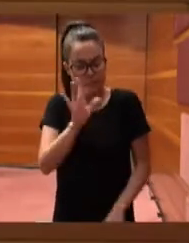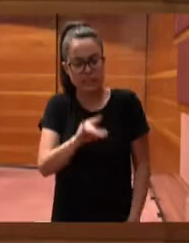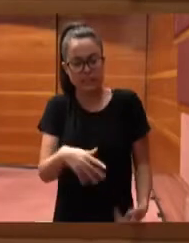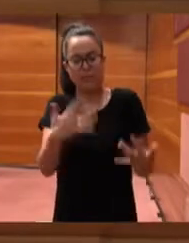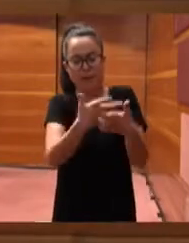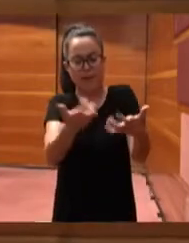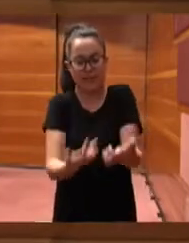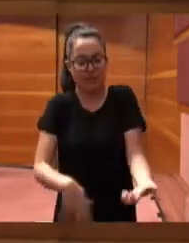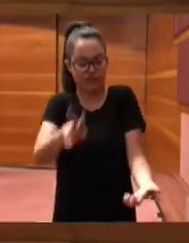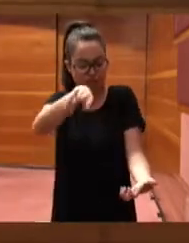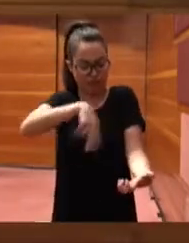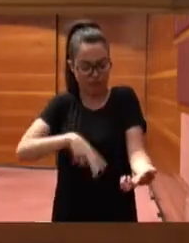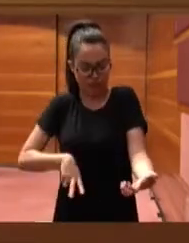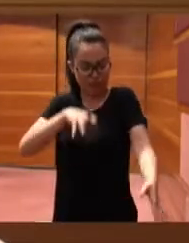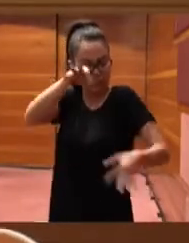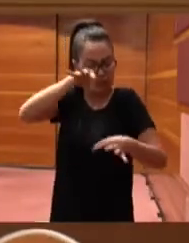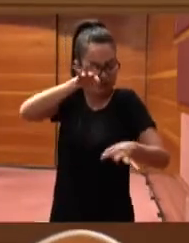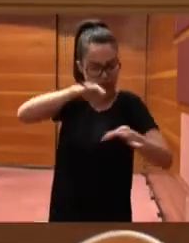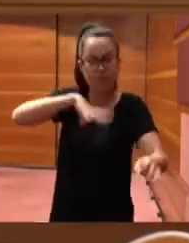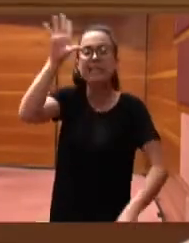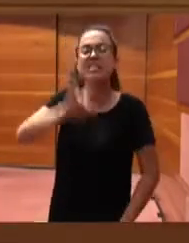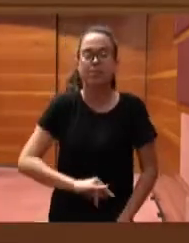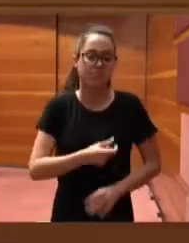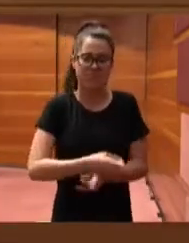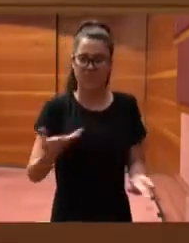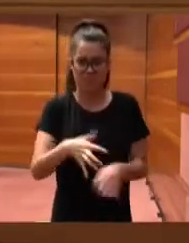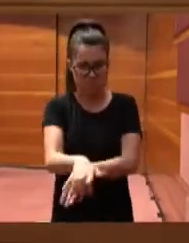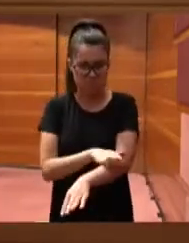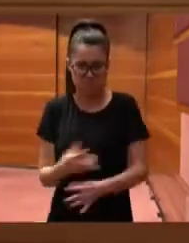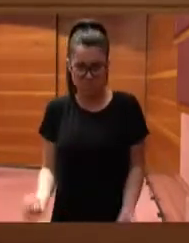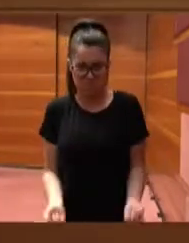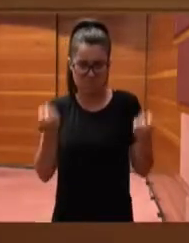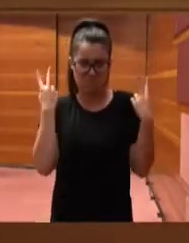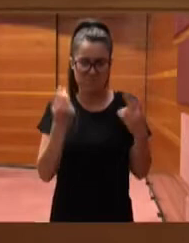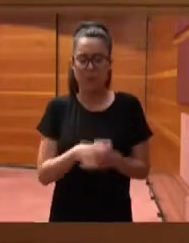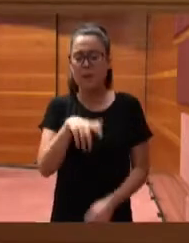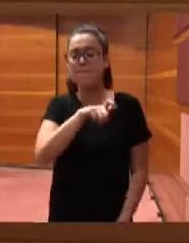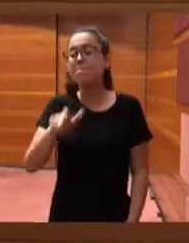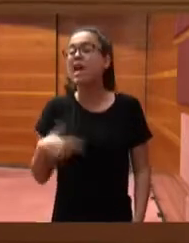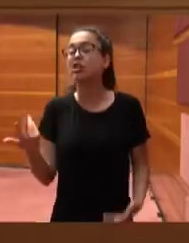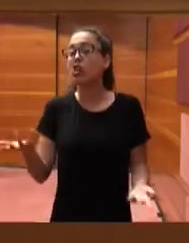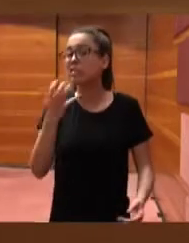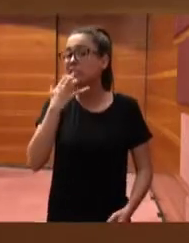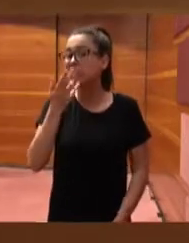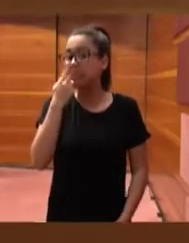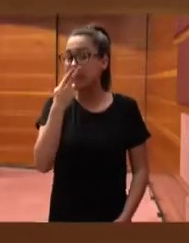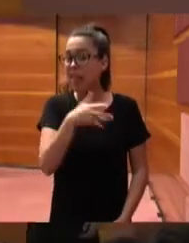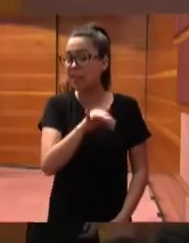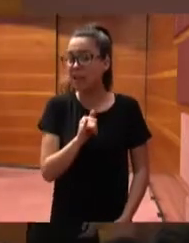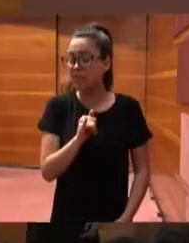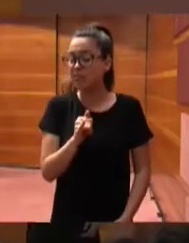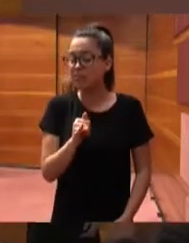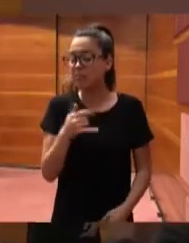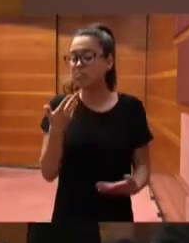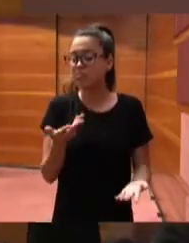párrafo el texto y a comentarse, eso es muy difícil que ocurra. Sin embargo, sí hay gente interesada en ese proceso y la mejor manera de